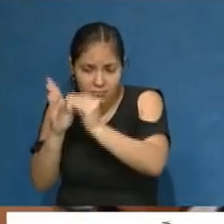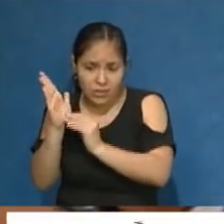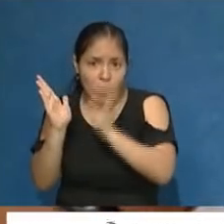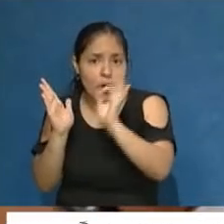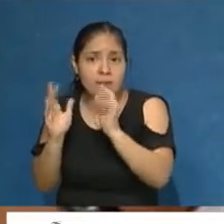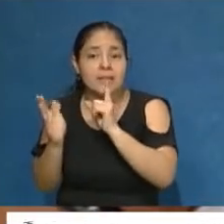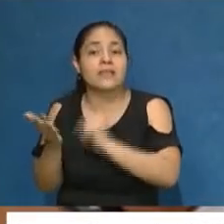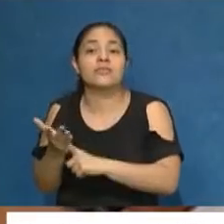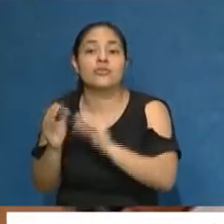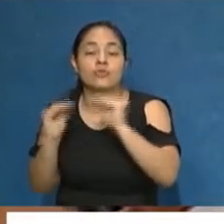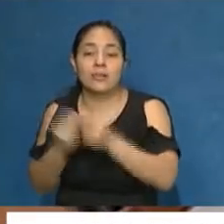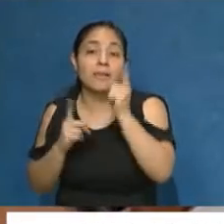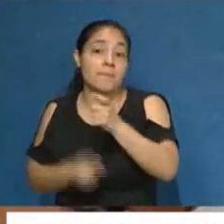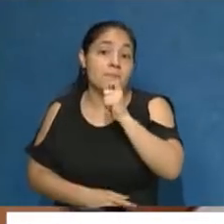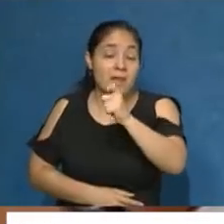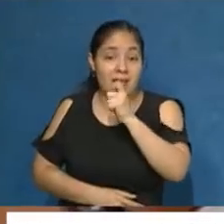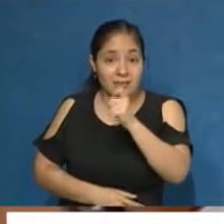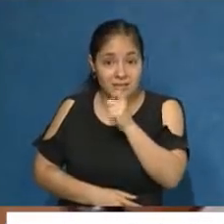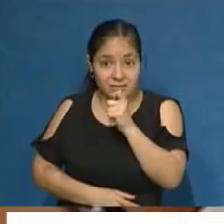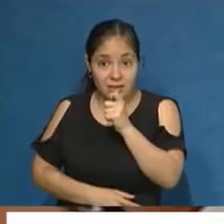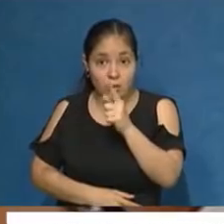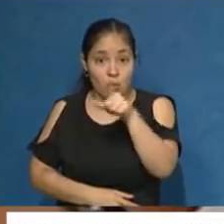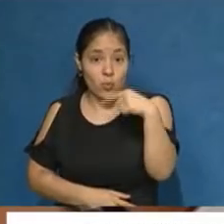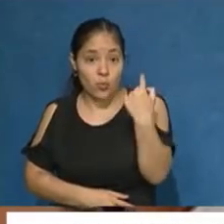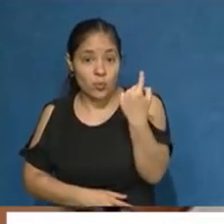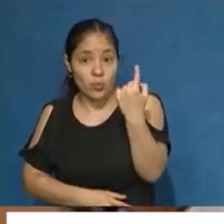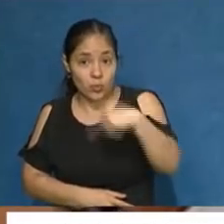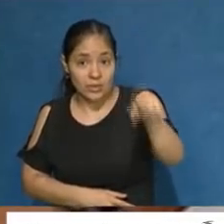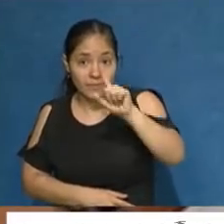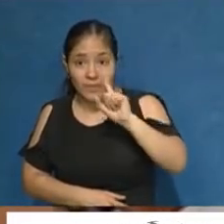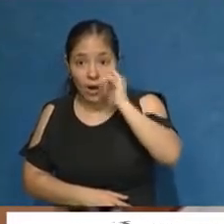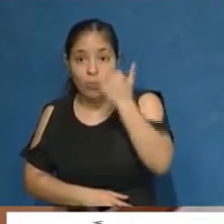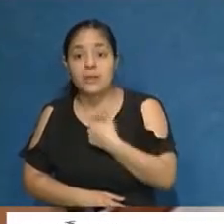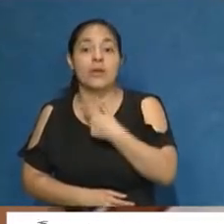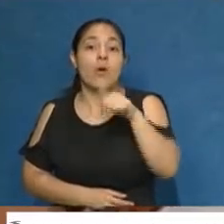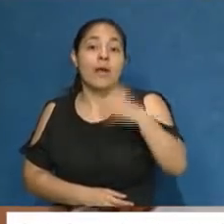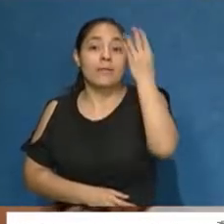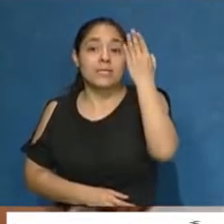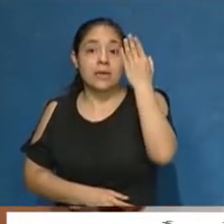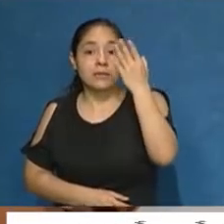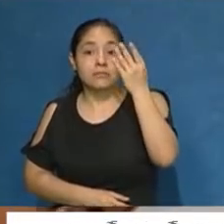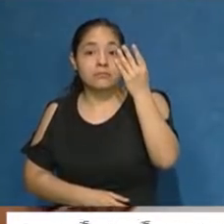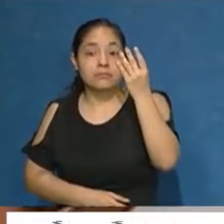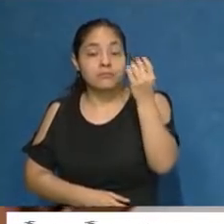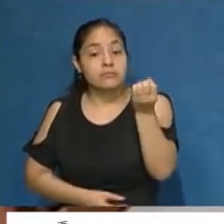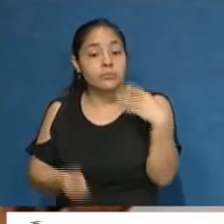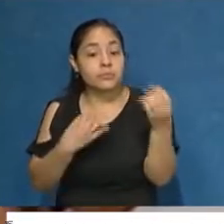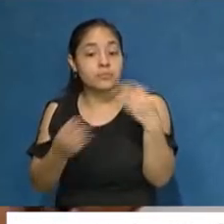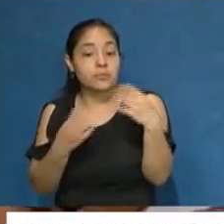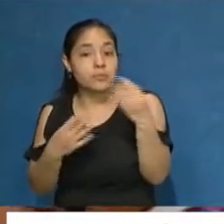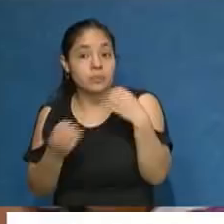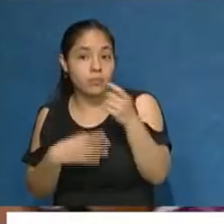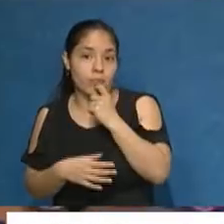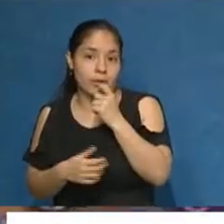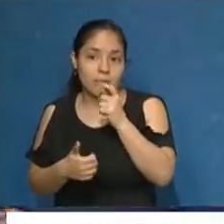entre todos, incluso la prensa. Ustedes han visto, esta mañana he recibido muchos comentarios de notas muy en favor. Por ejemplo,